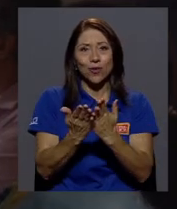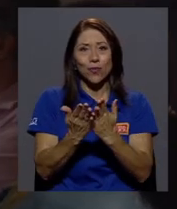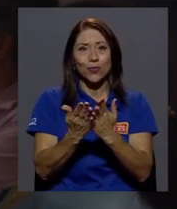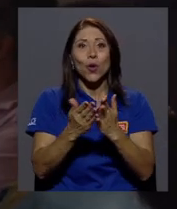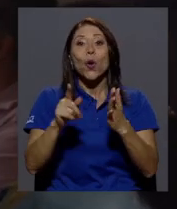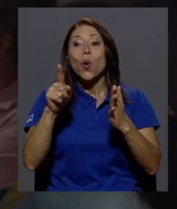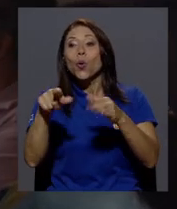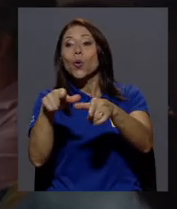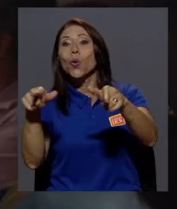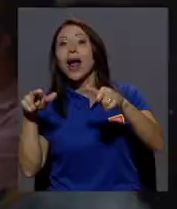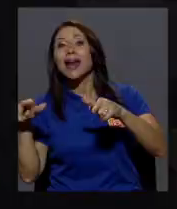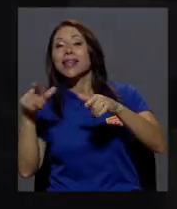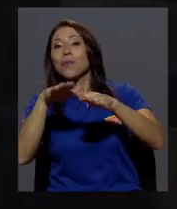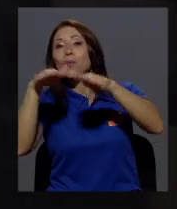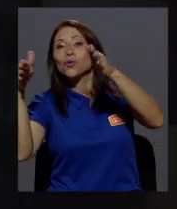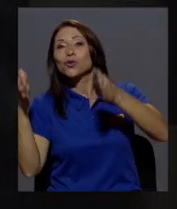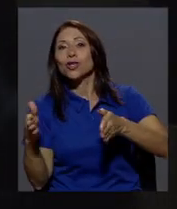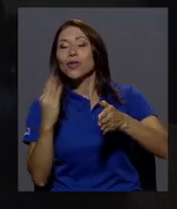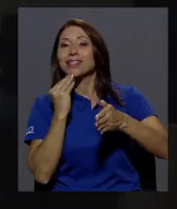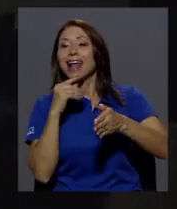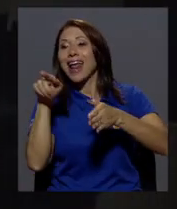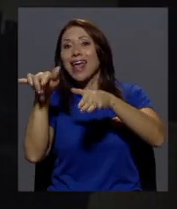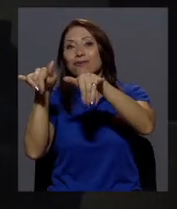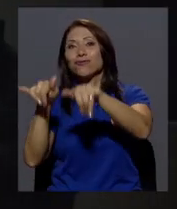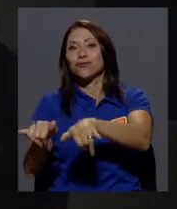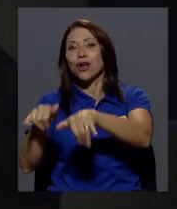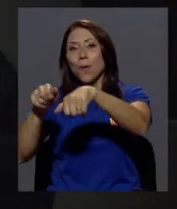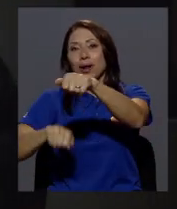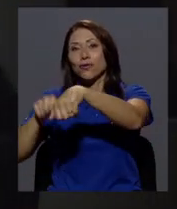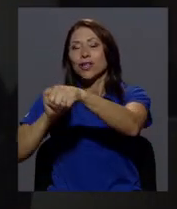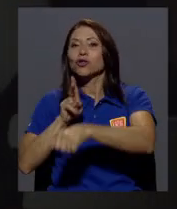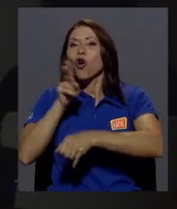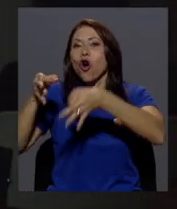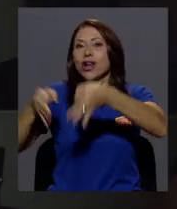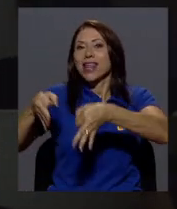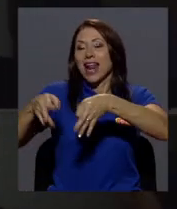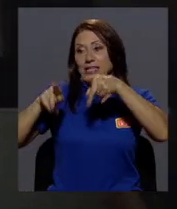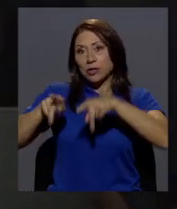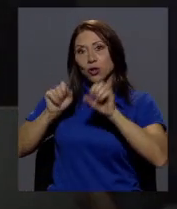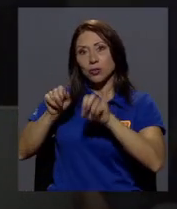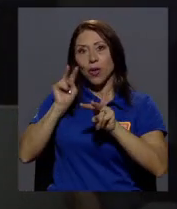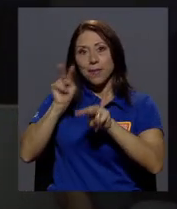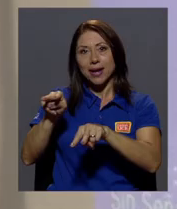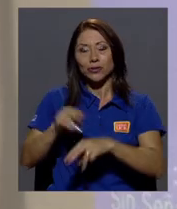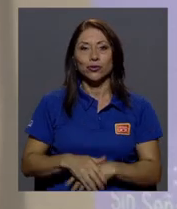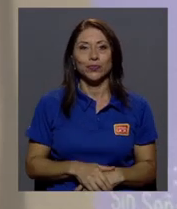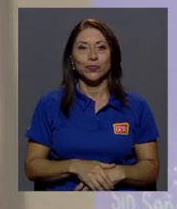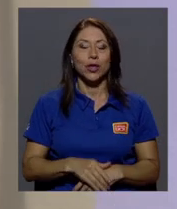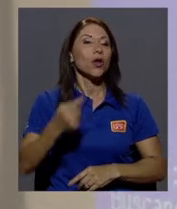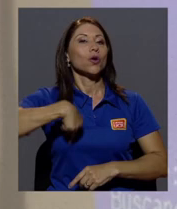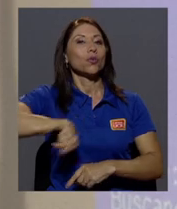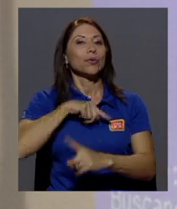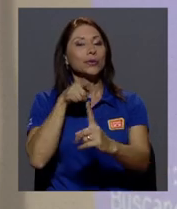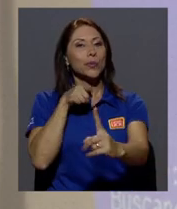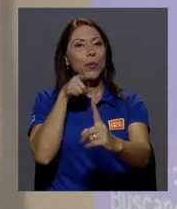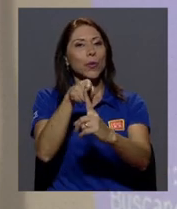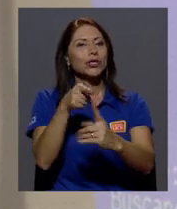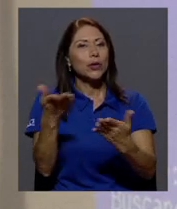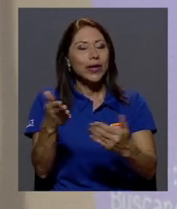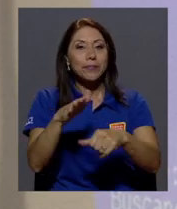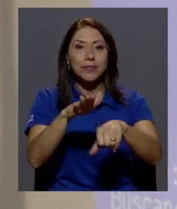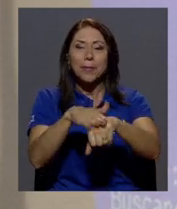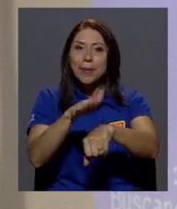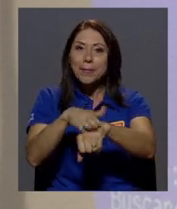de Israel, donde se albergan los manuscritos originales disponibles al público. Y el propósito nuestro es